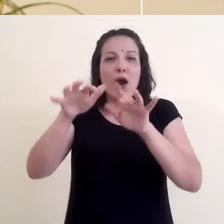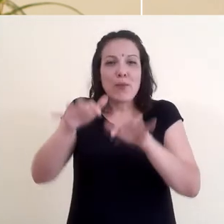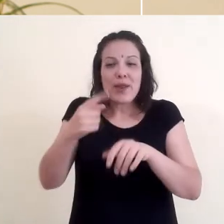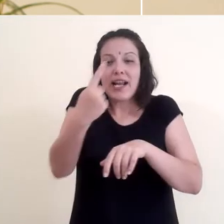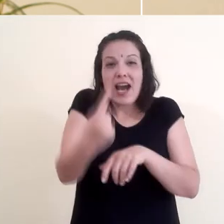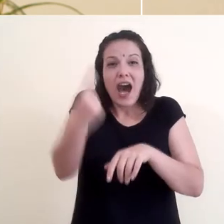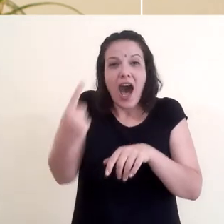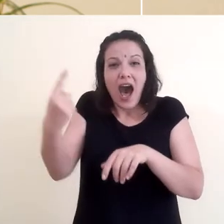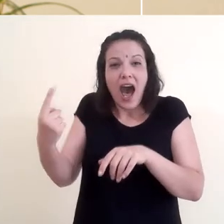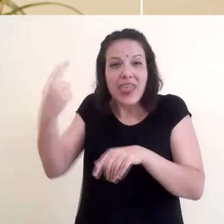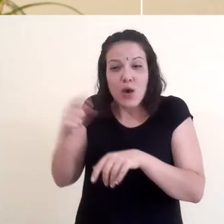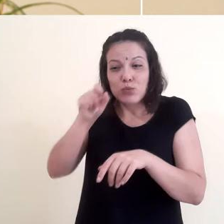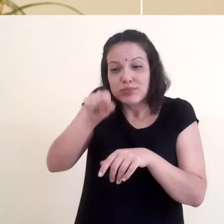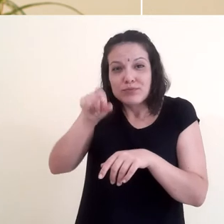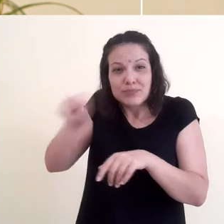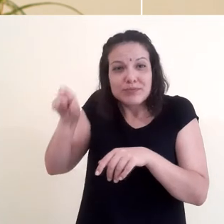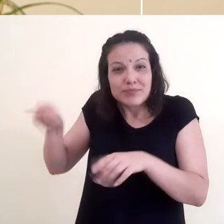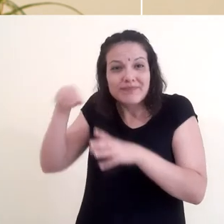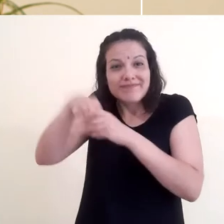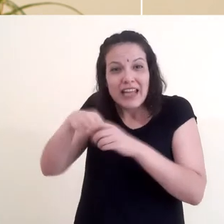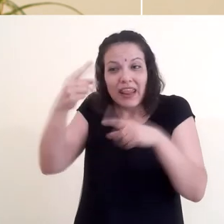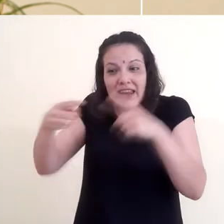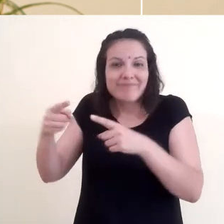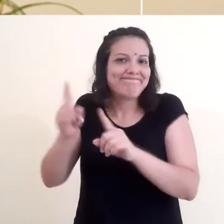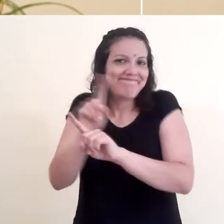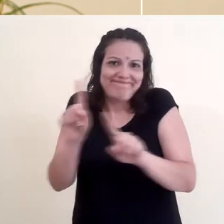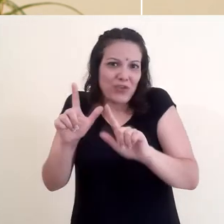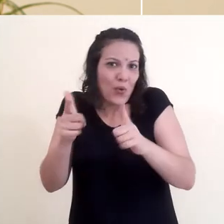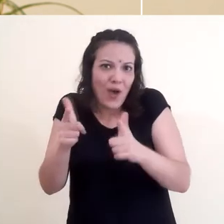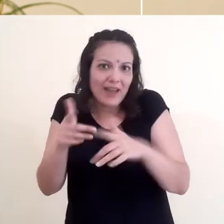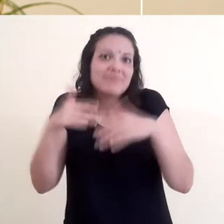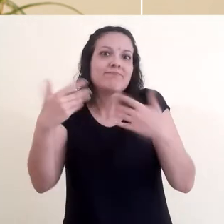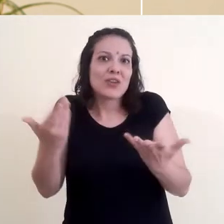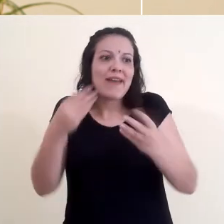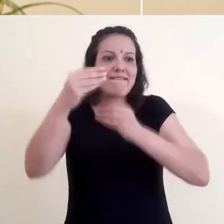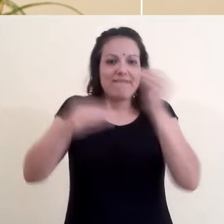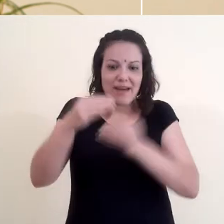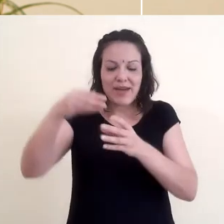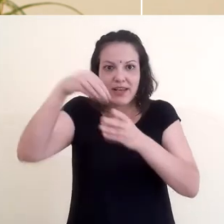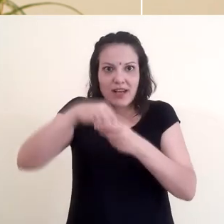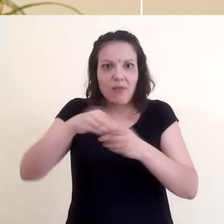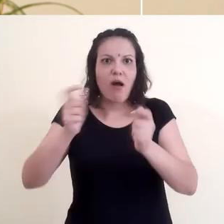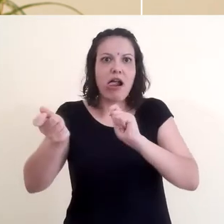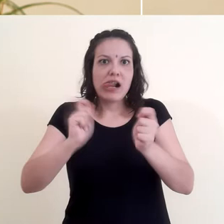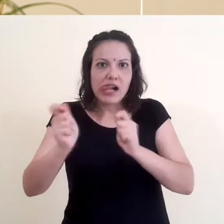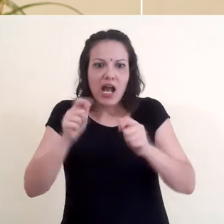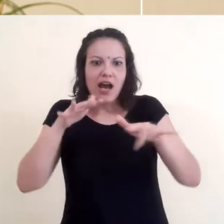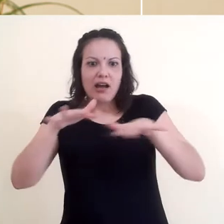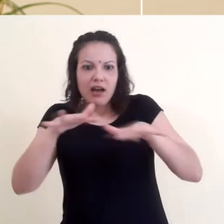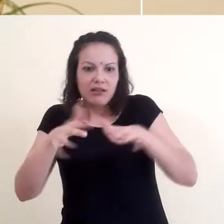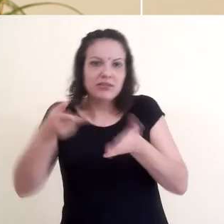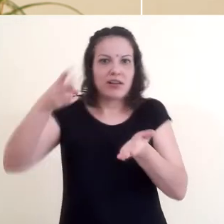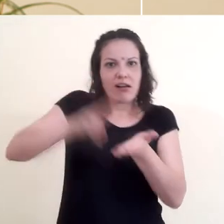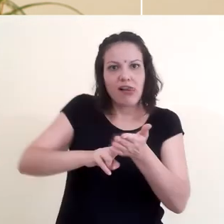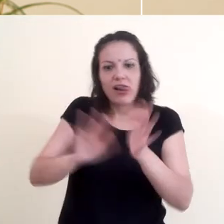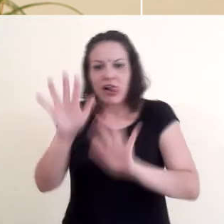pueden tener. Entonces eso también llevó a cierta readecuación de la organización familiar, y con esa readecuación